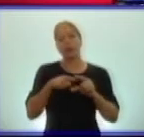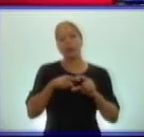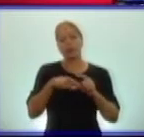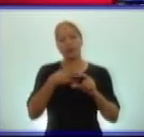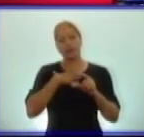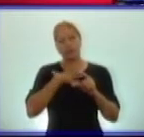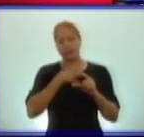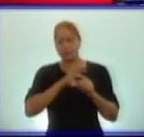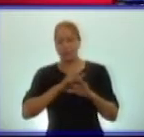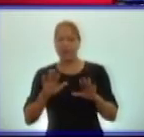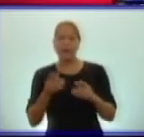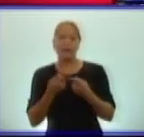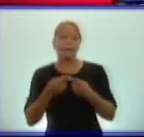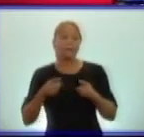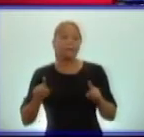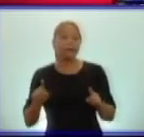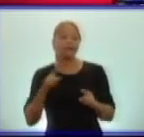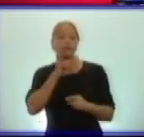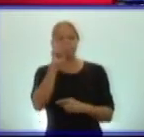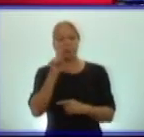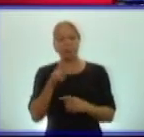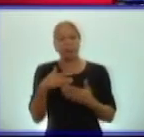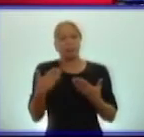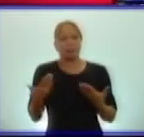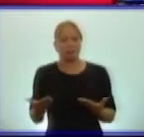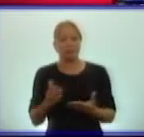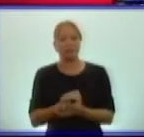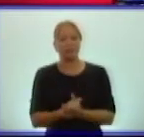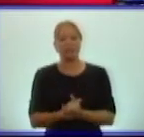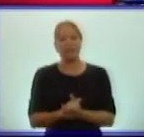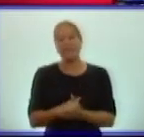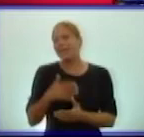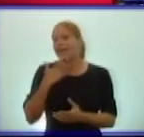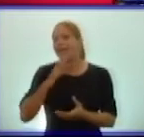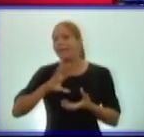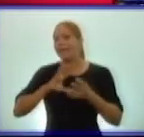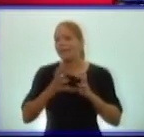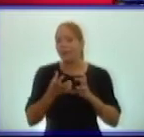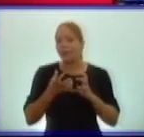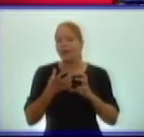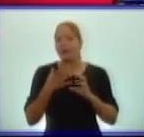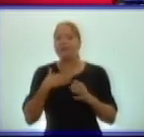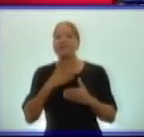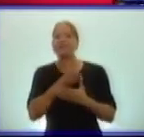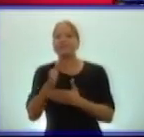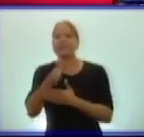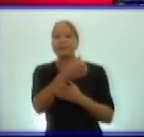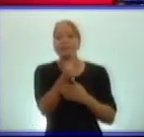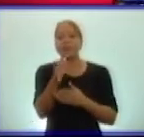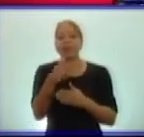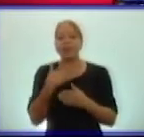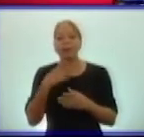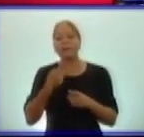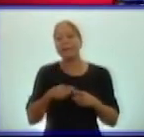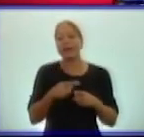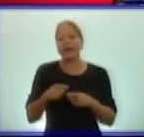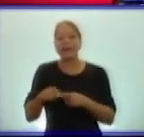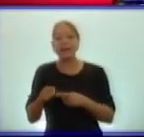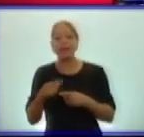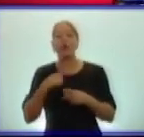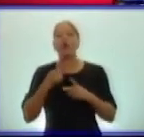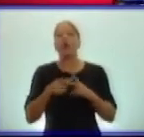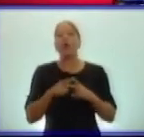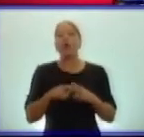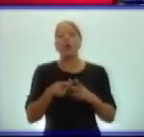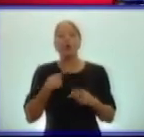tenemos. Pero me pregunto también, bueno, ¿y de qué métodos o de qué vías o qué mecanismos utilizaba